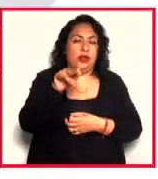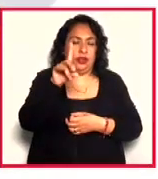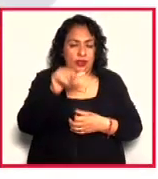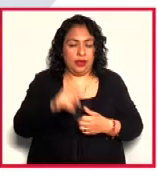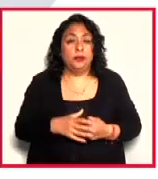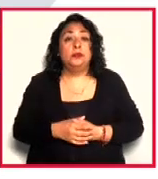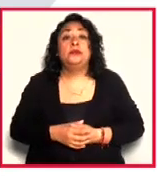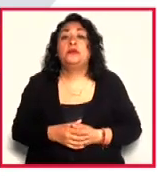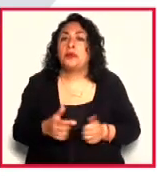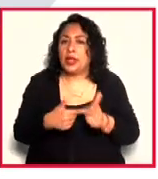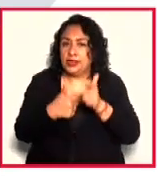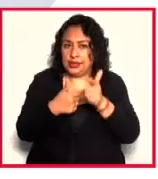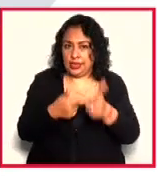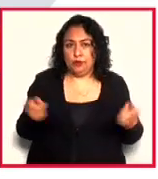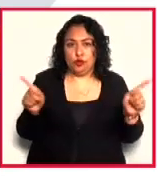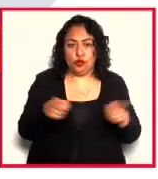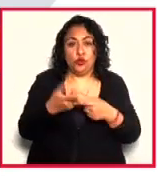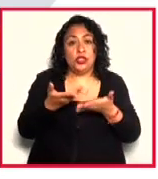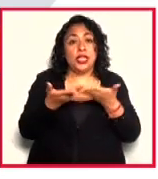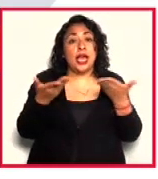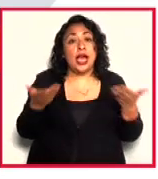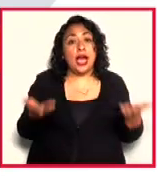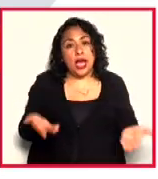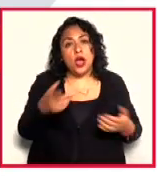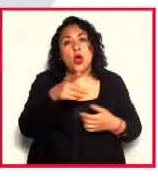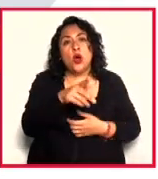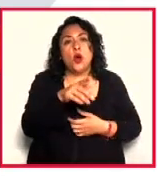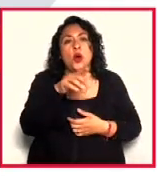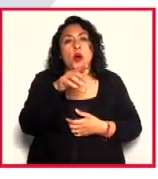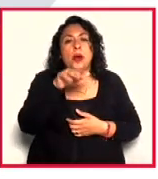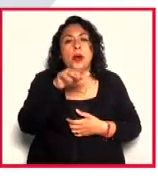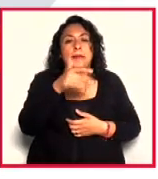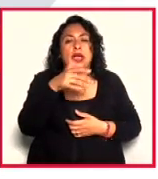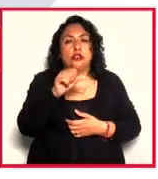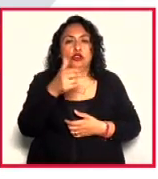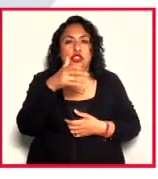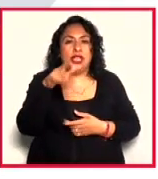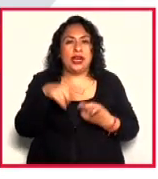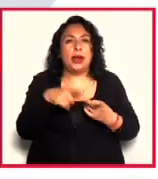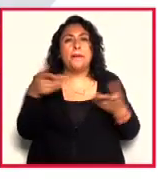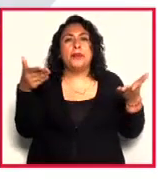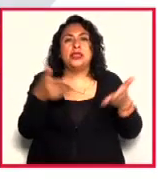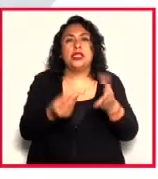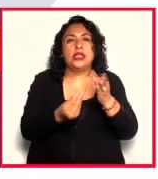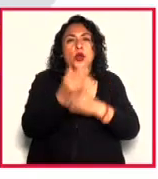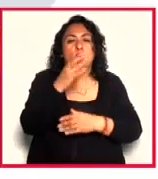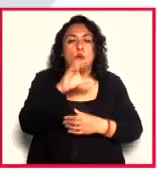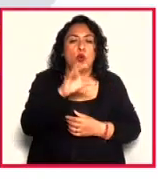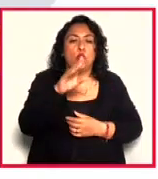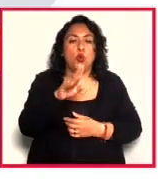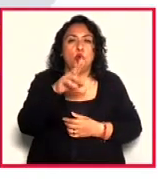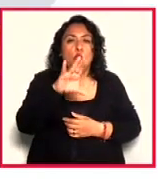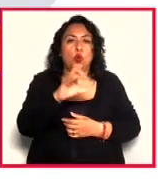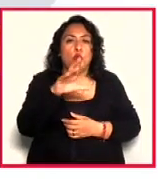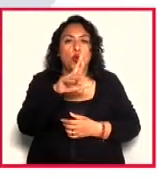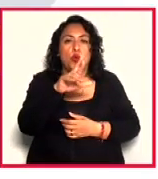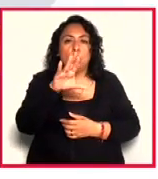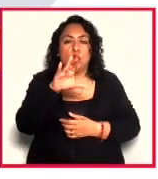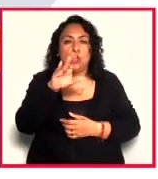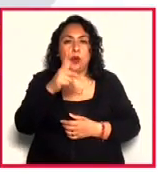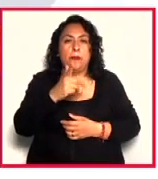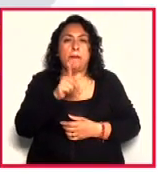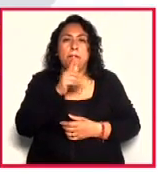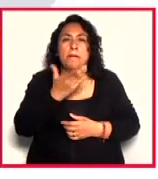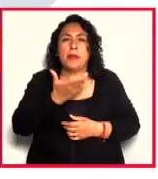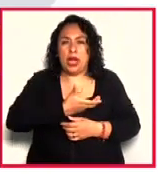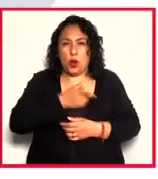Y continuamos con música, ahora con Magos Herrera. Ella presenta el nuevo videoclip de Cucurrucucú Paloma, canción original de Tomás Méndez, que ahora